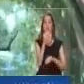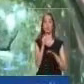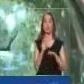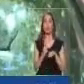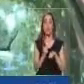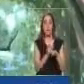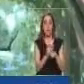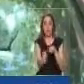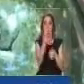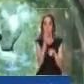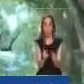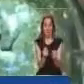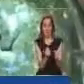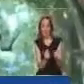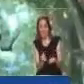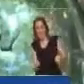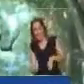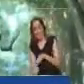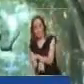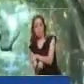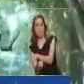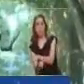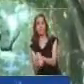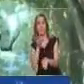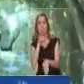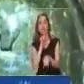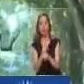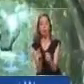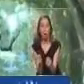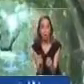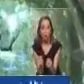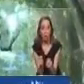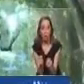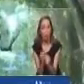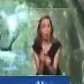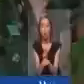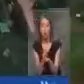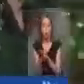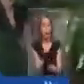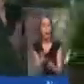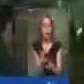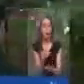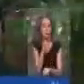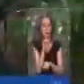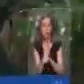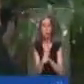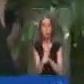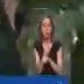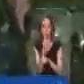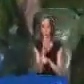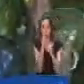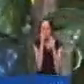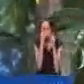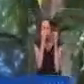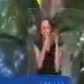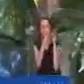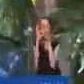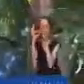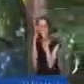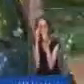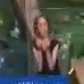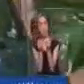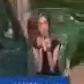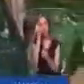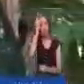allá paré en la berma más cercana. Me demoré como 5 minutos en bajarme del auto, entender qué había pasado. Afortunadamente el conductor no